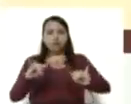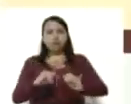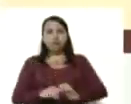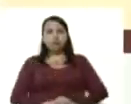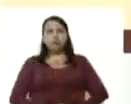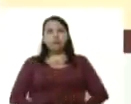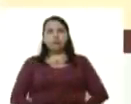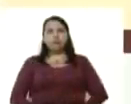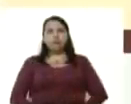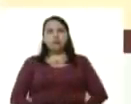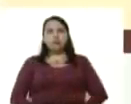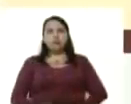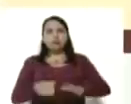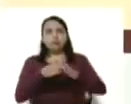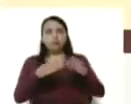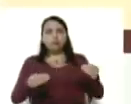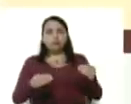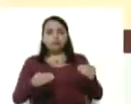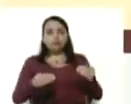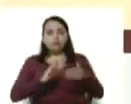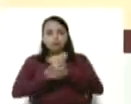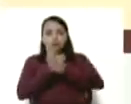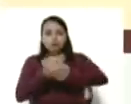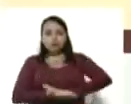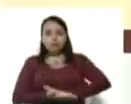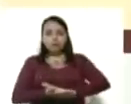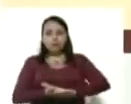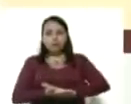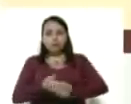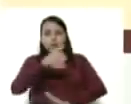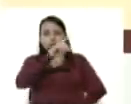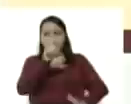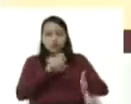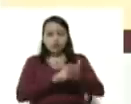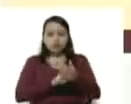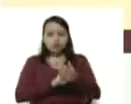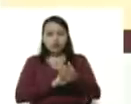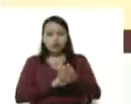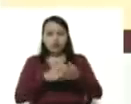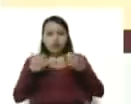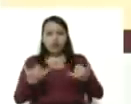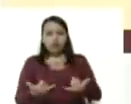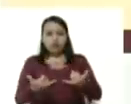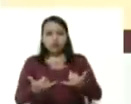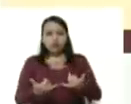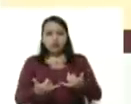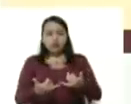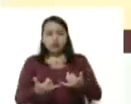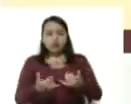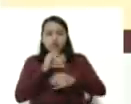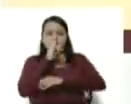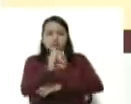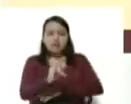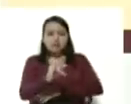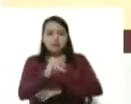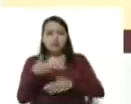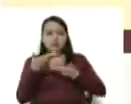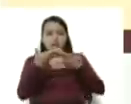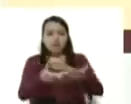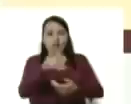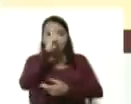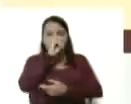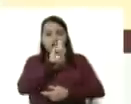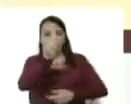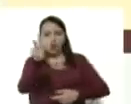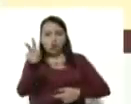Bueno, todo eso se rompió por completo con esta demanda presentada en el año 2018, donde